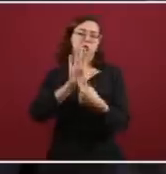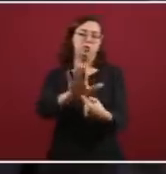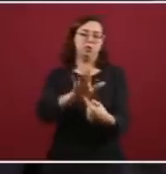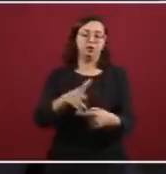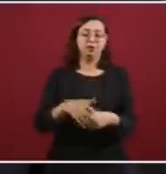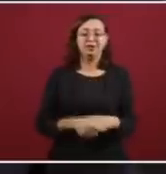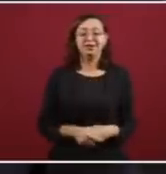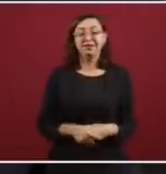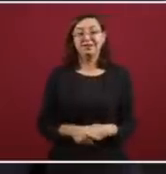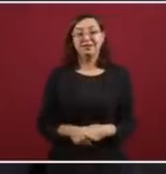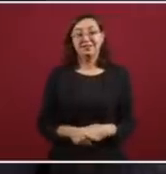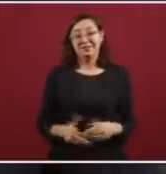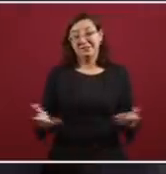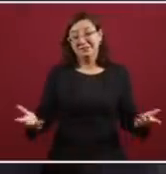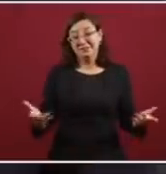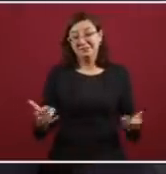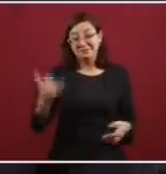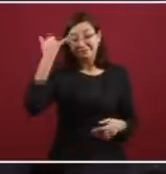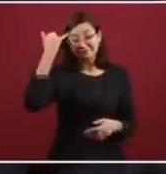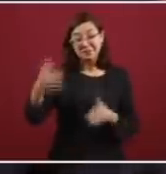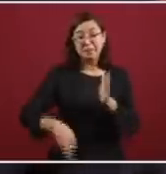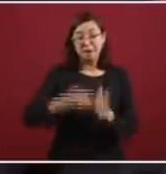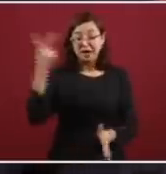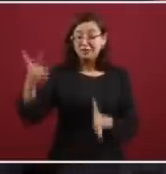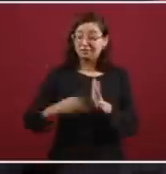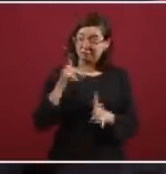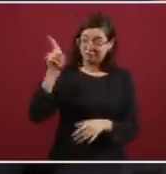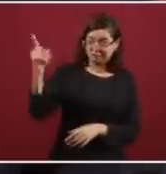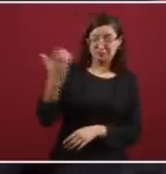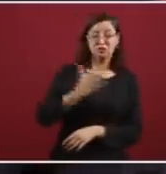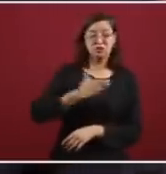Imagínense cuántas veces estuvimos en el Zócalo.